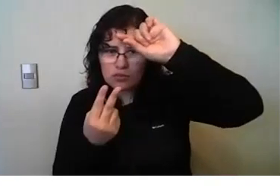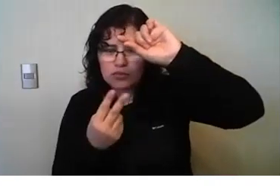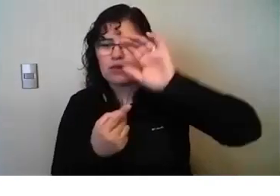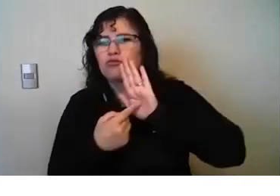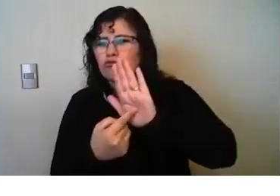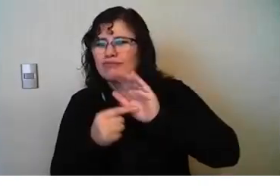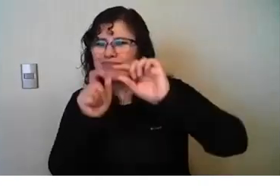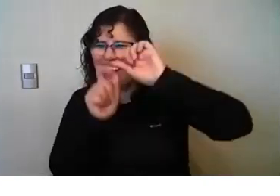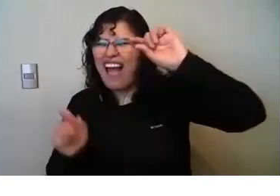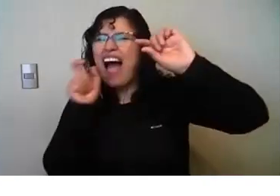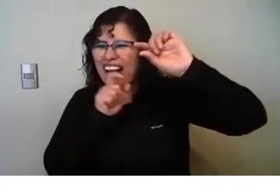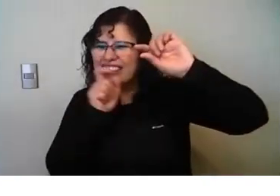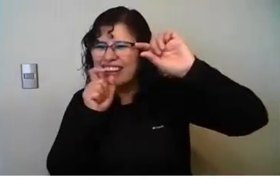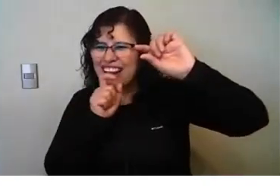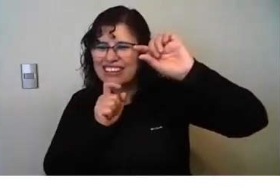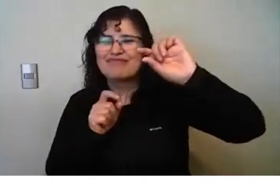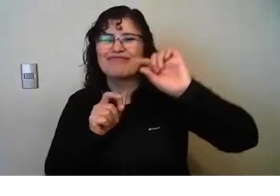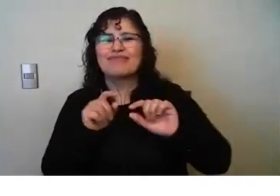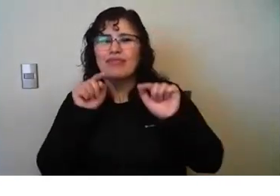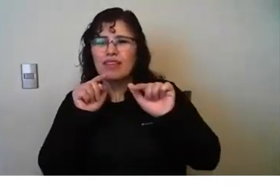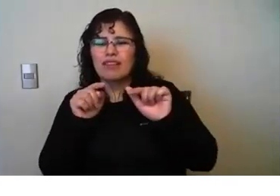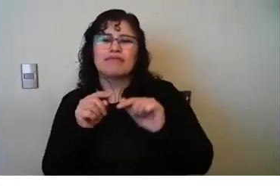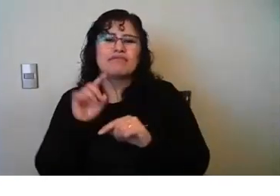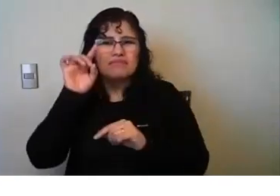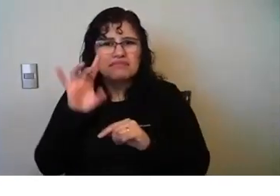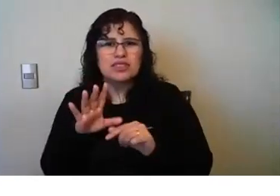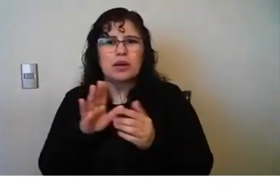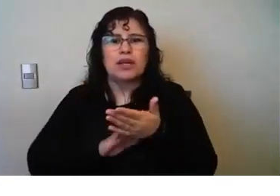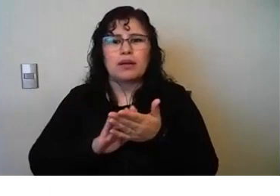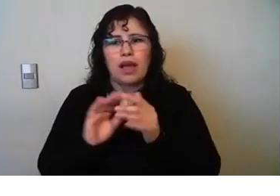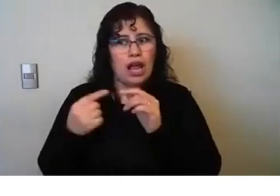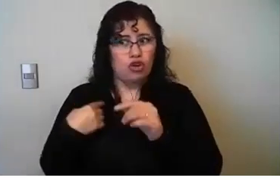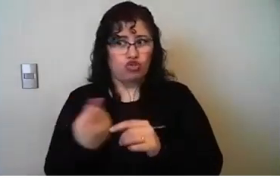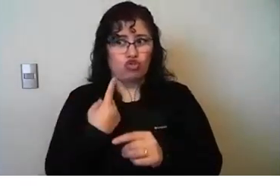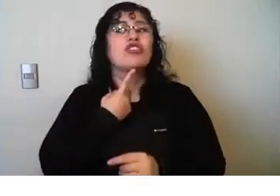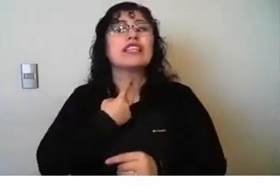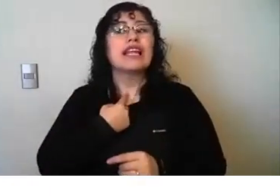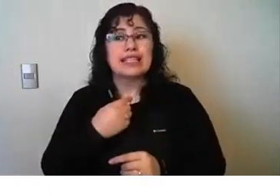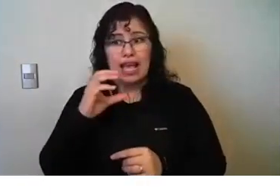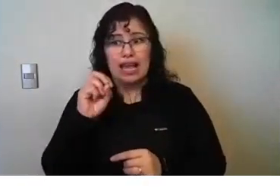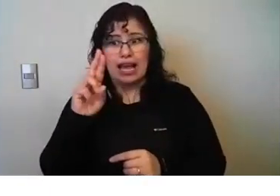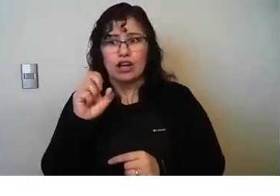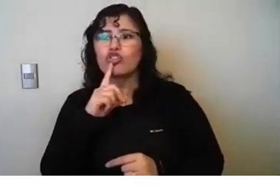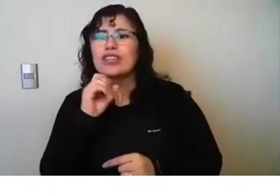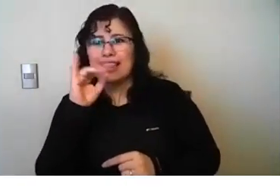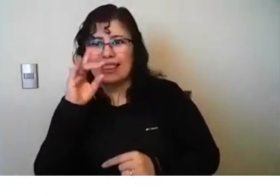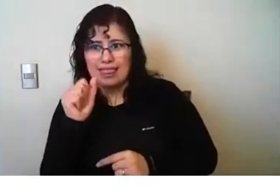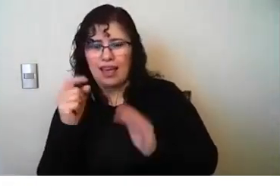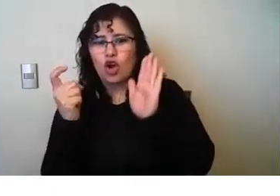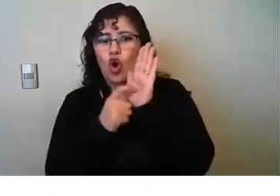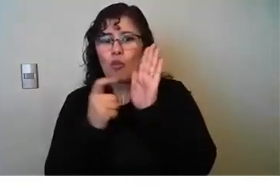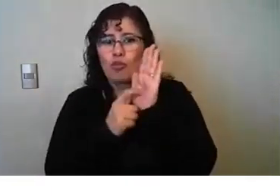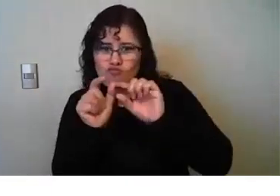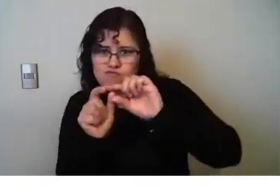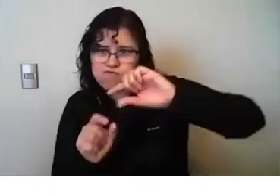arterias, ¿cierto? De la que nos interesa a nosotros, la arteria carótida común, que es esta que está aquí en el cuello, que